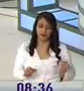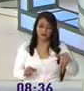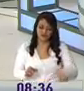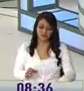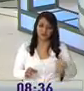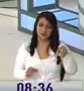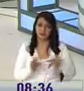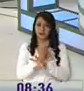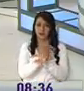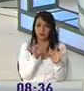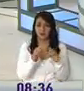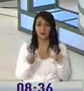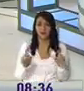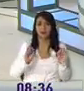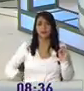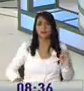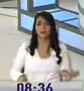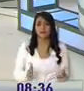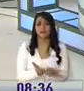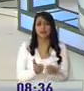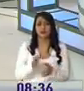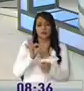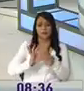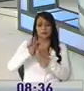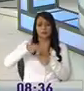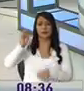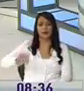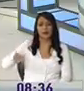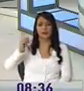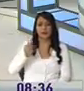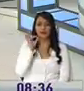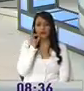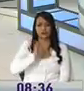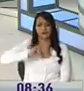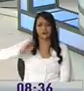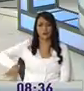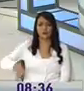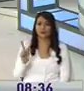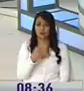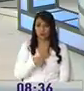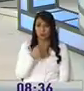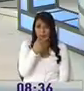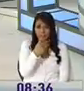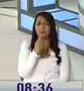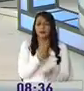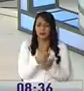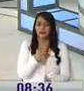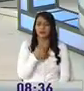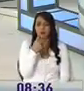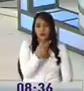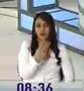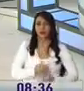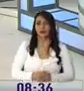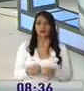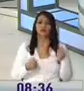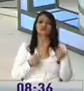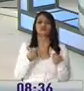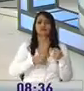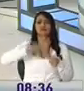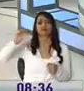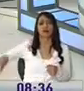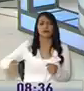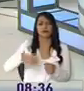eso no botar las cáscaras de plátanos de frutas por yo he visto Oye vija coge botan fundas